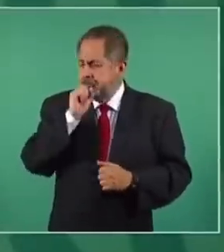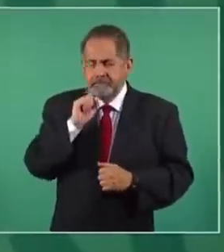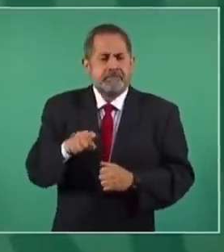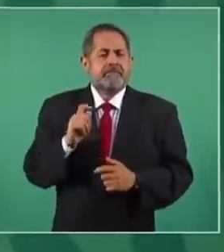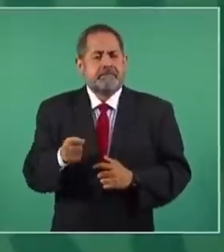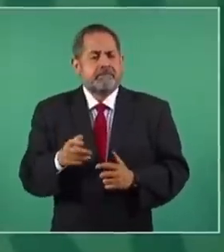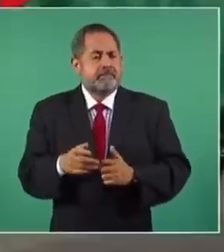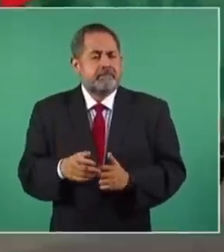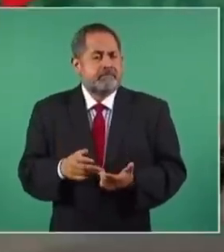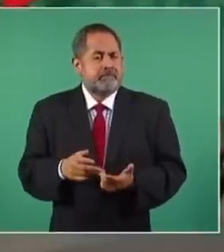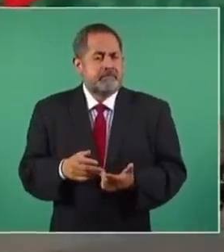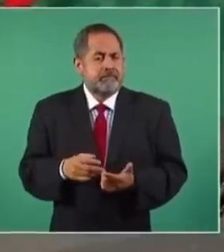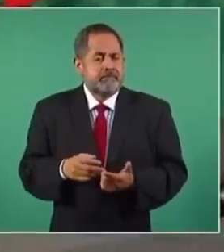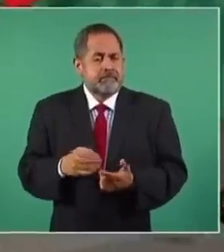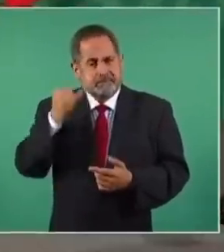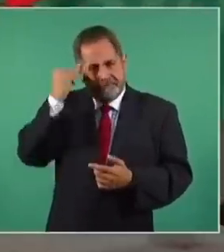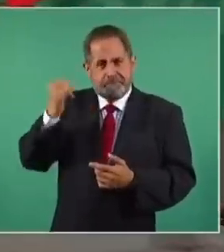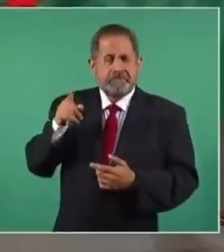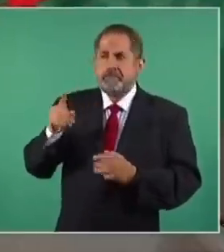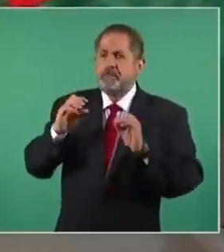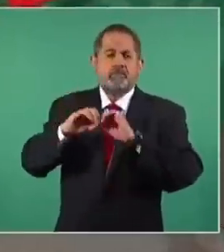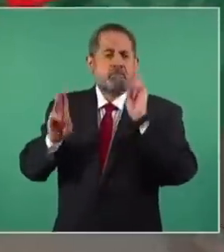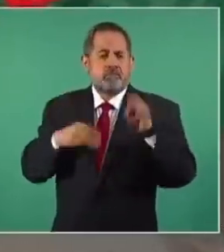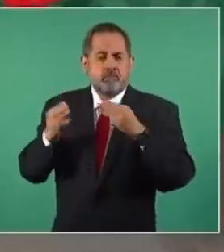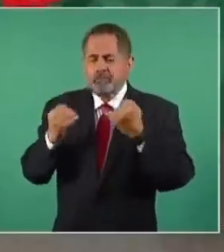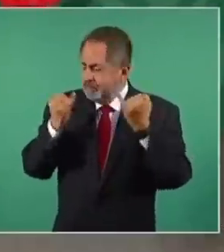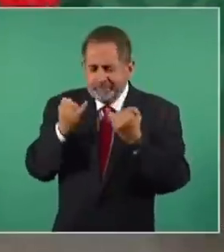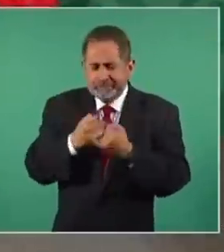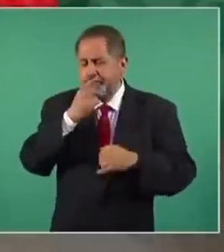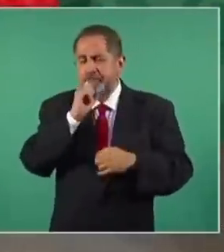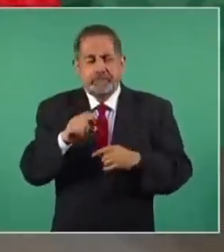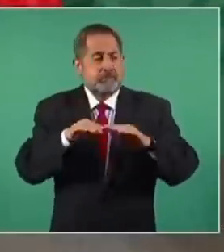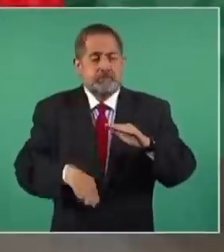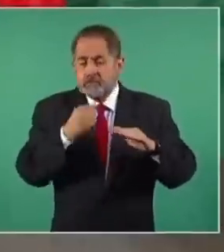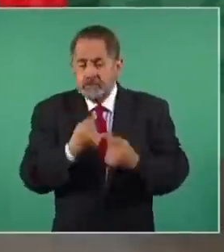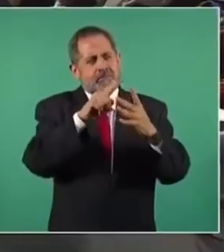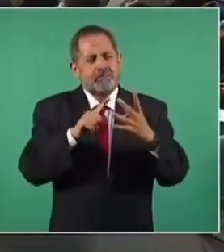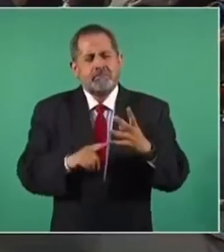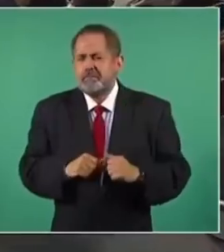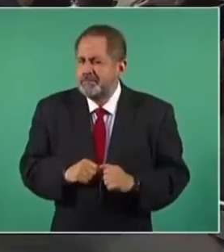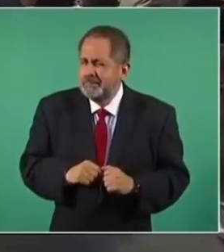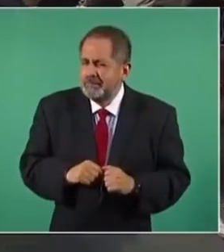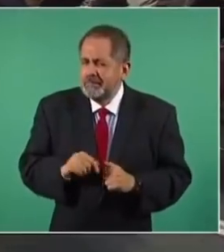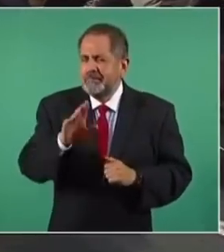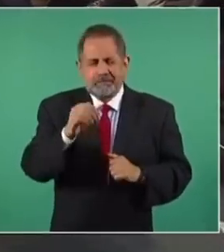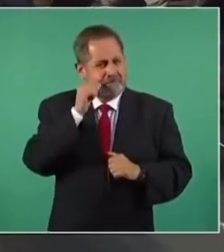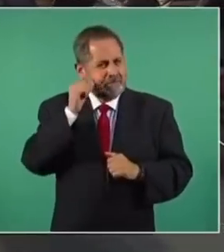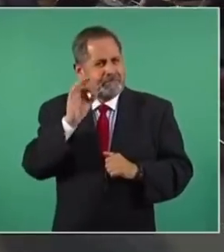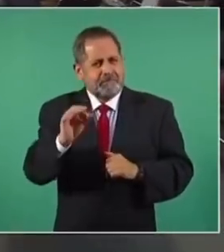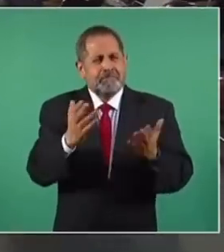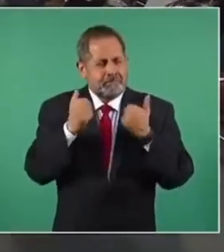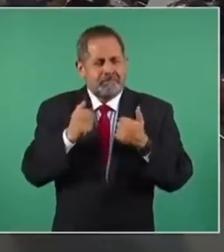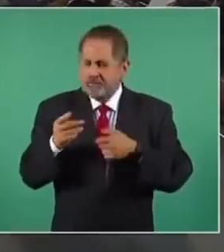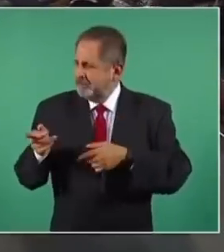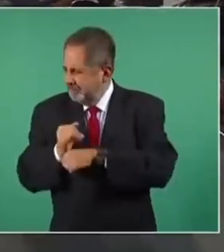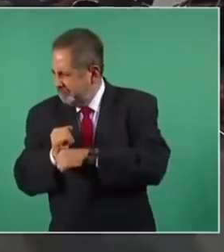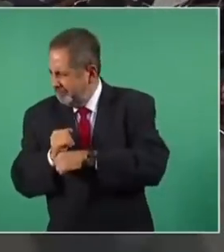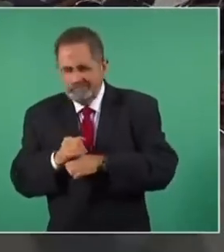postura de las organizaciones mundiales, de la Organización Mundial de la Salud. Ayer precisamente pedí que se